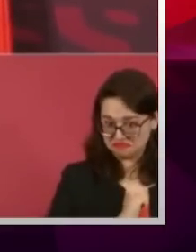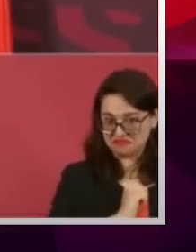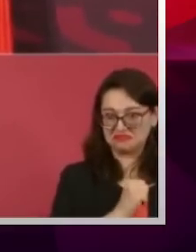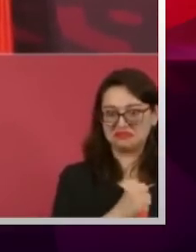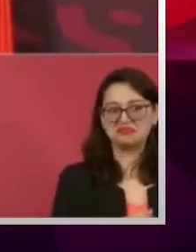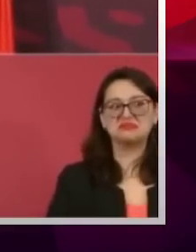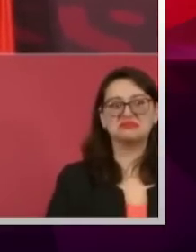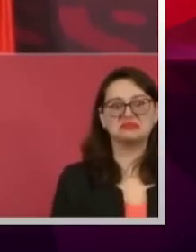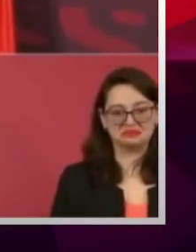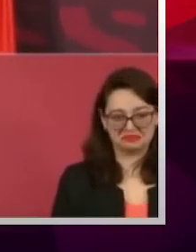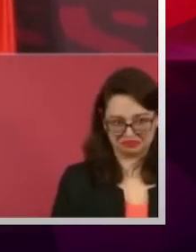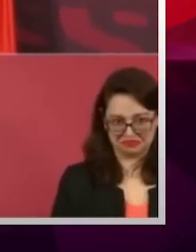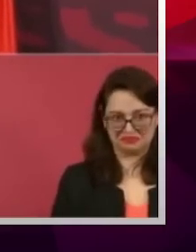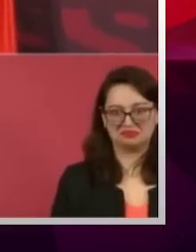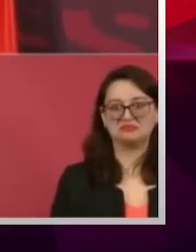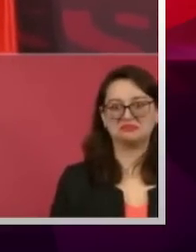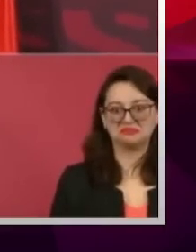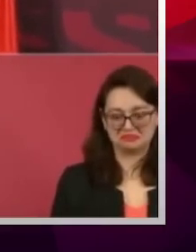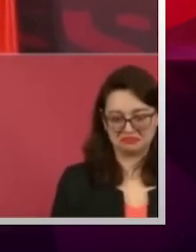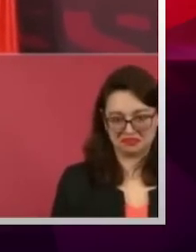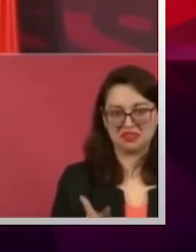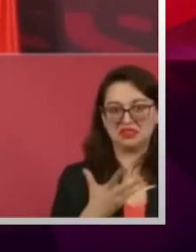del procurador